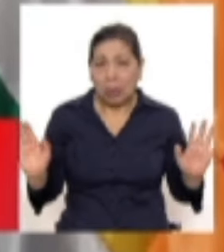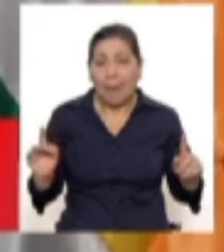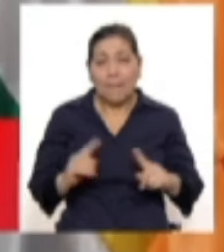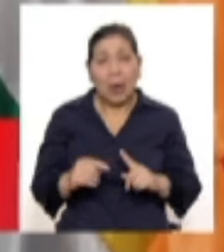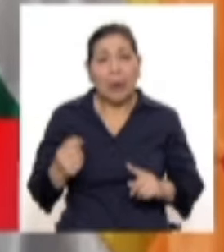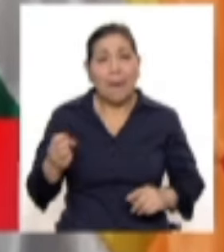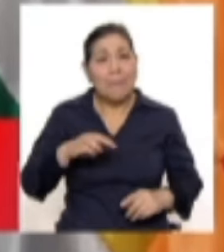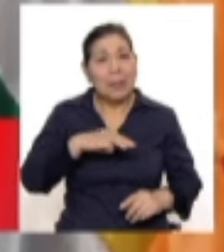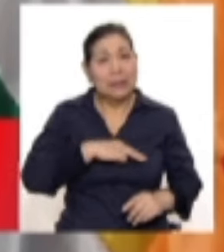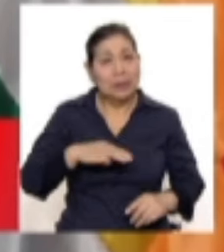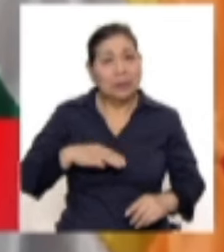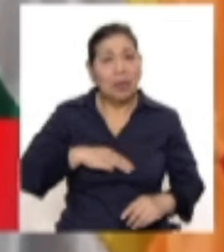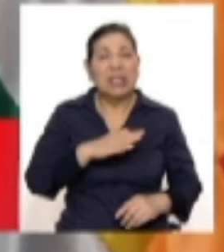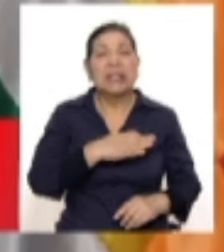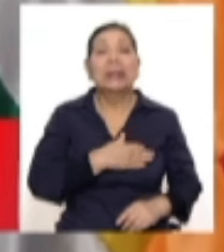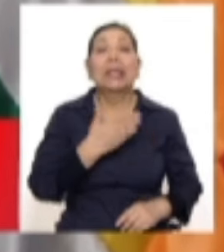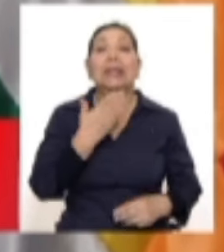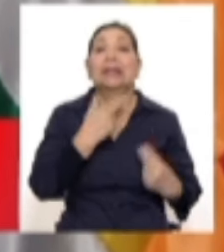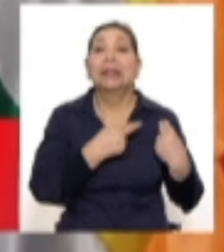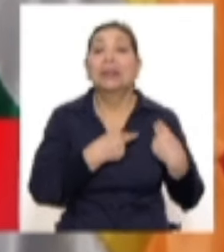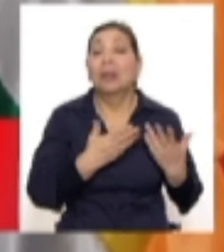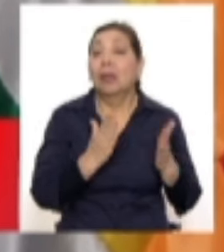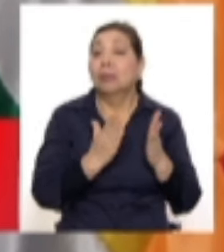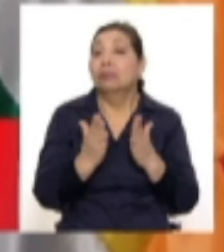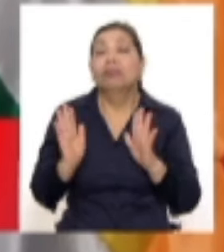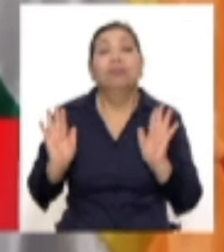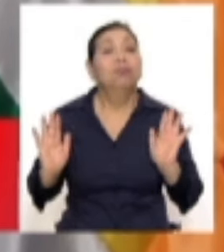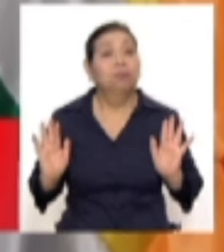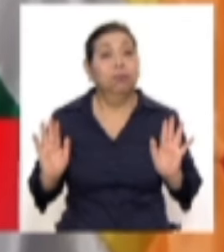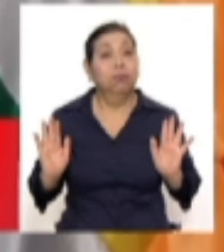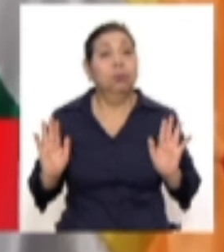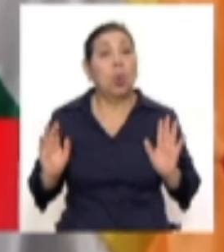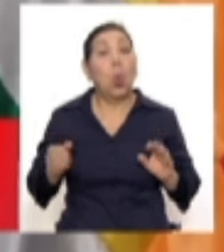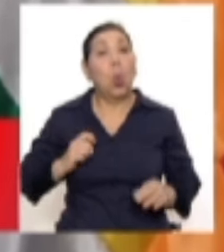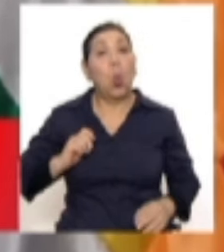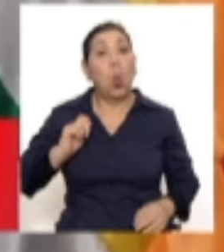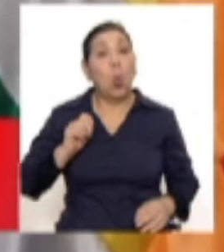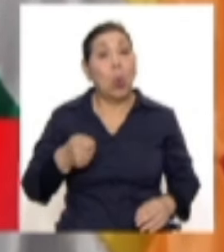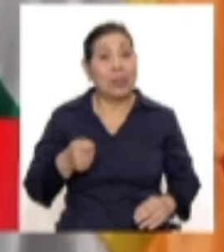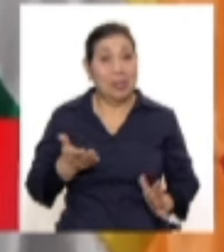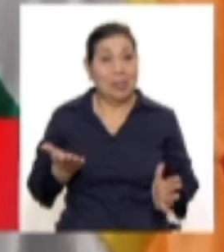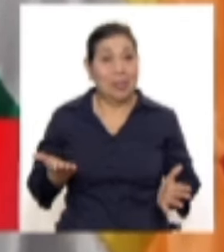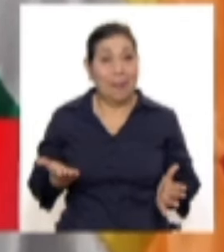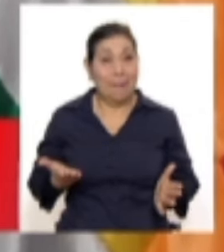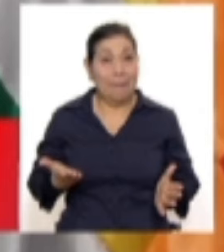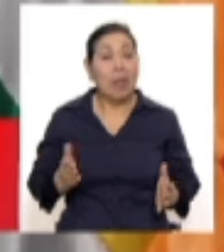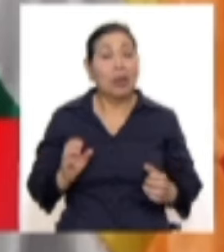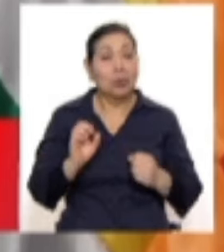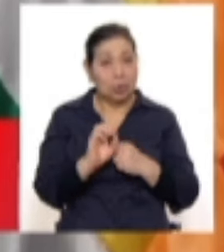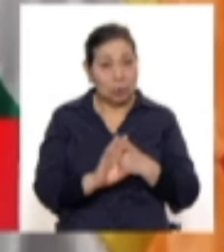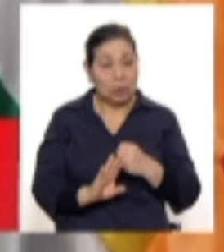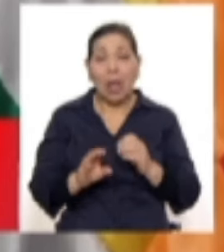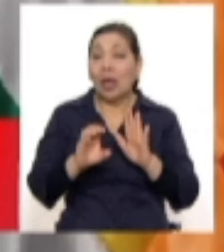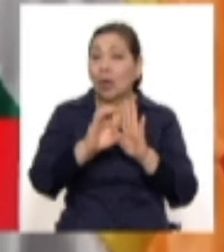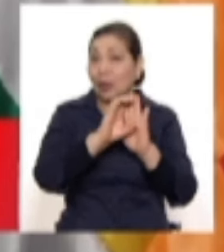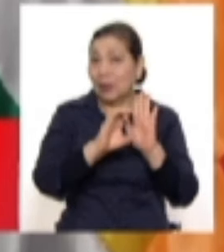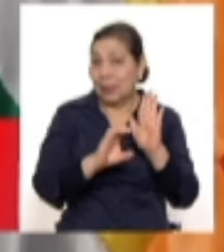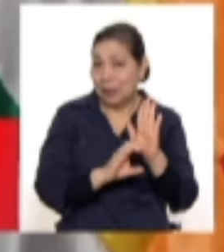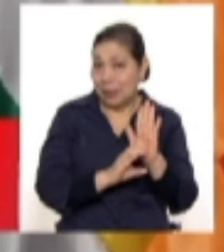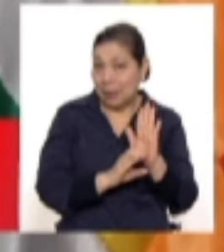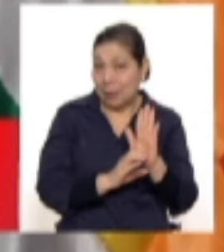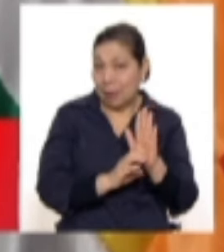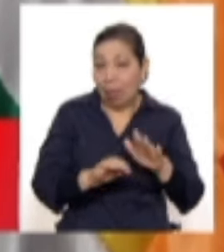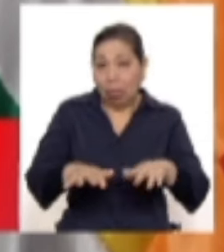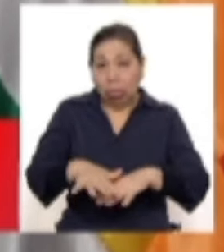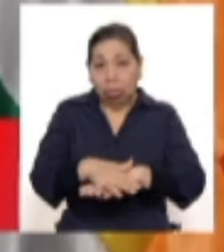por el Ministerio Público, sino por una determinación de una juez constituida en juez de garantías constitucionales en